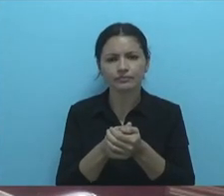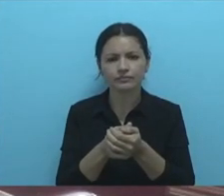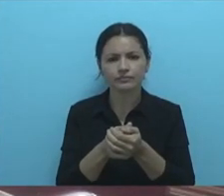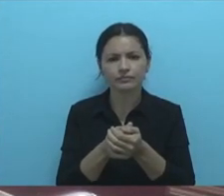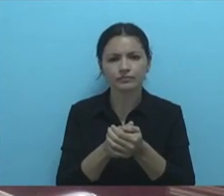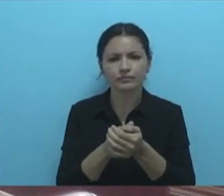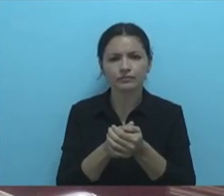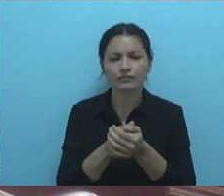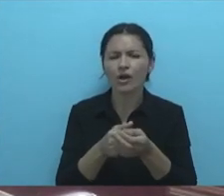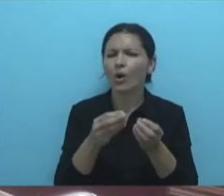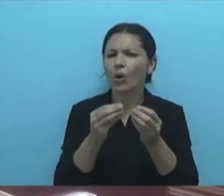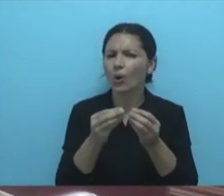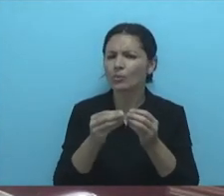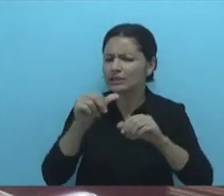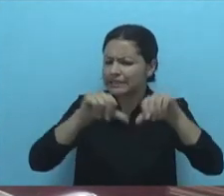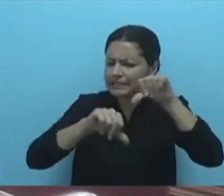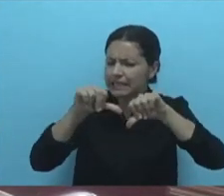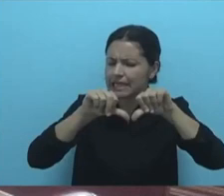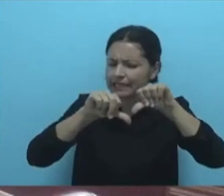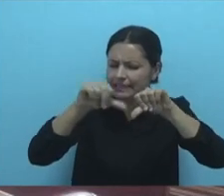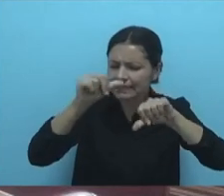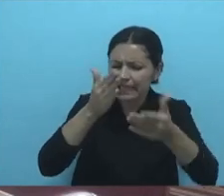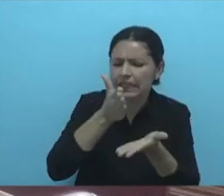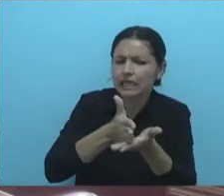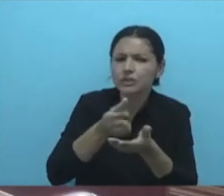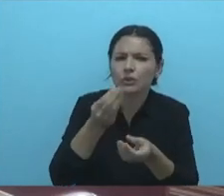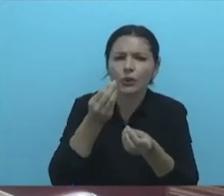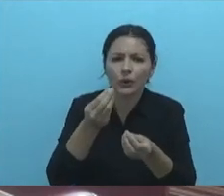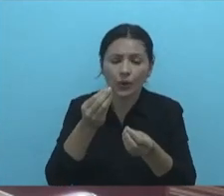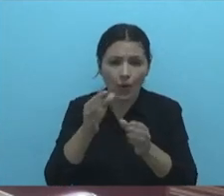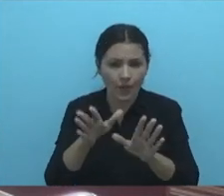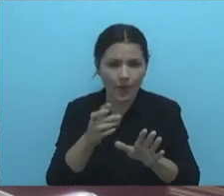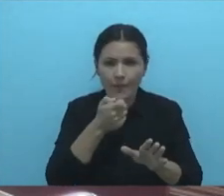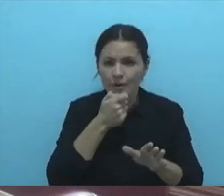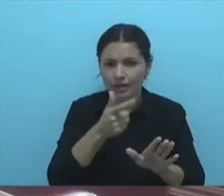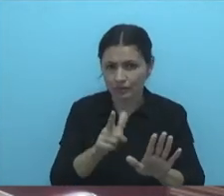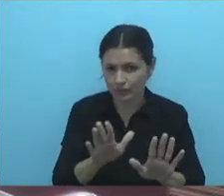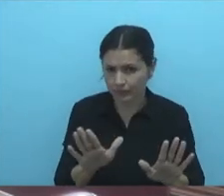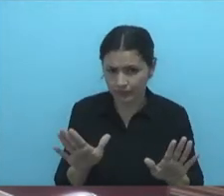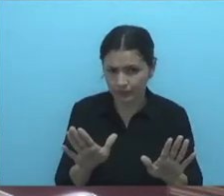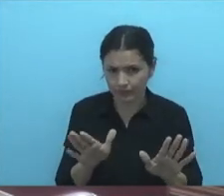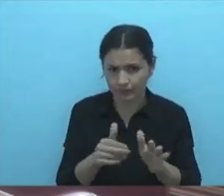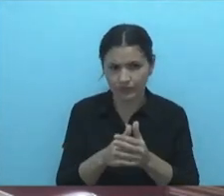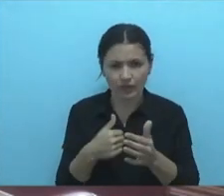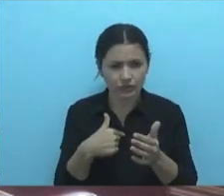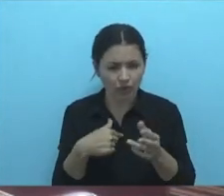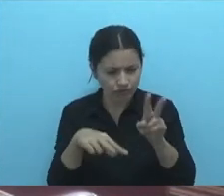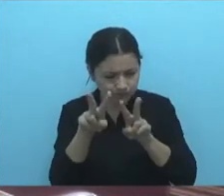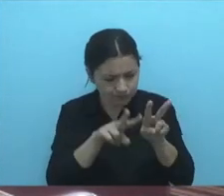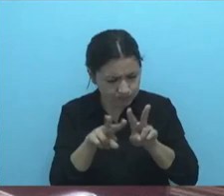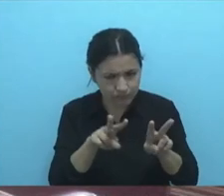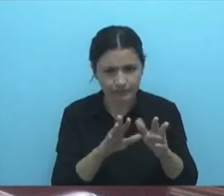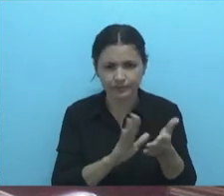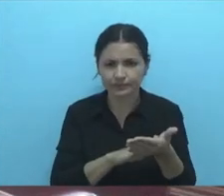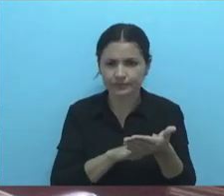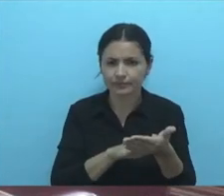se sintetiza de manera clara en el siguiente ejemplo digo es lo que encontré no es que fui a buscar algo